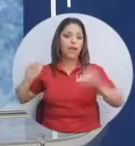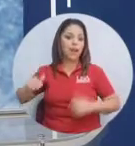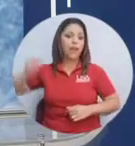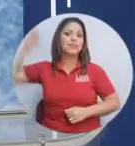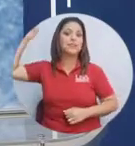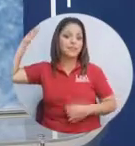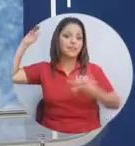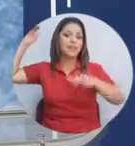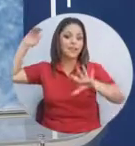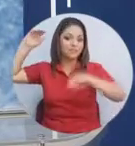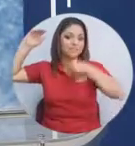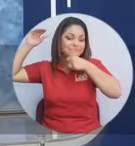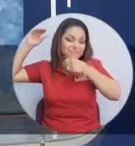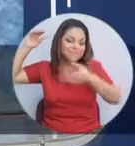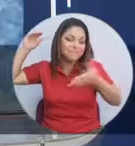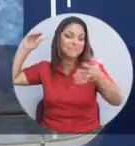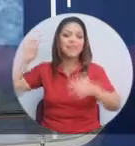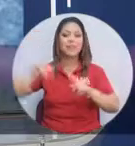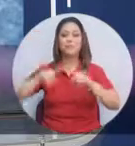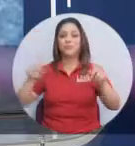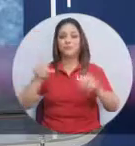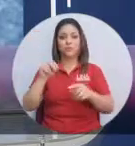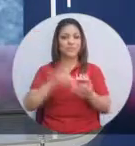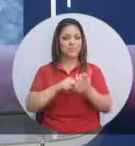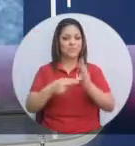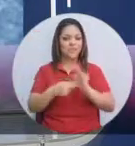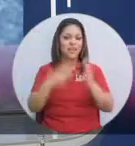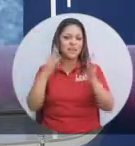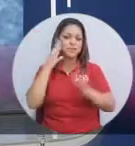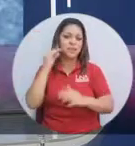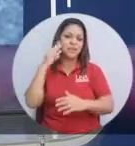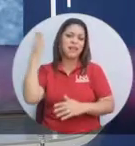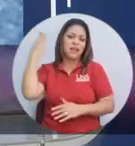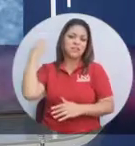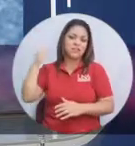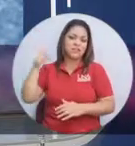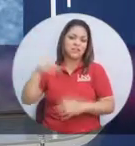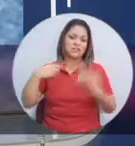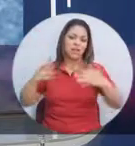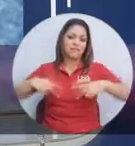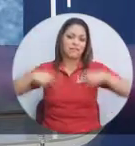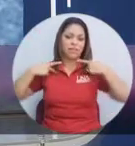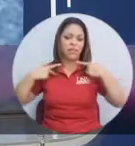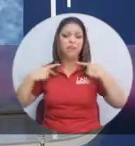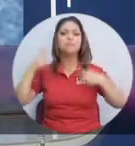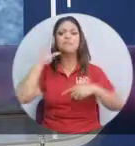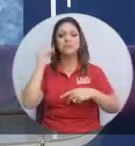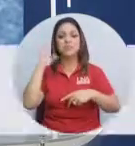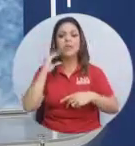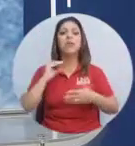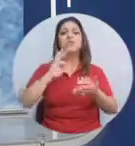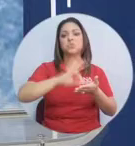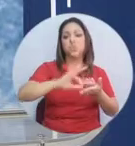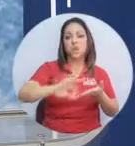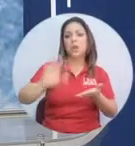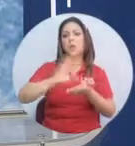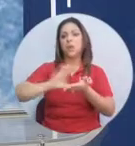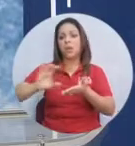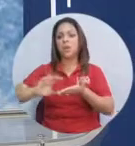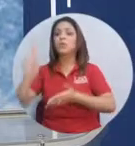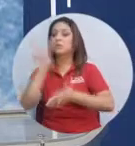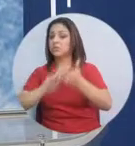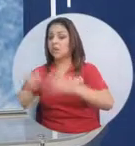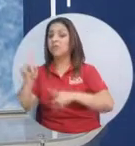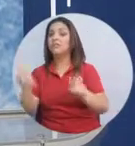de la vida, no significa que no lo hayamos vivido. ¿Verdad? En la escuela, en el colegio e incluso en la universidad